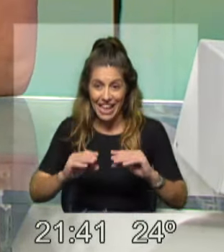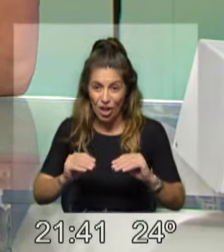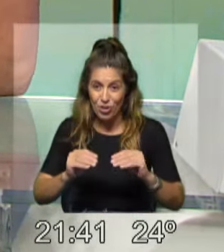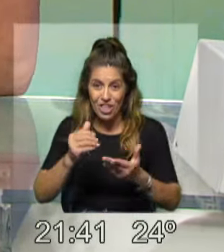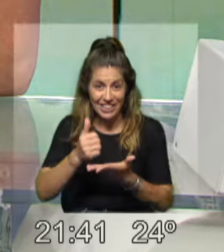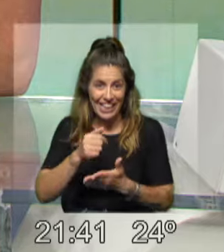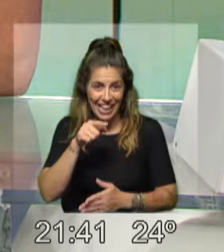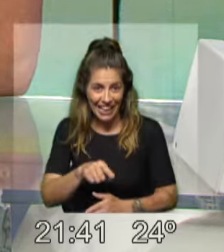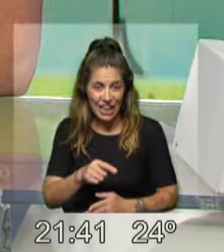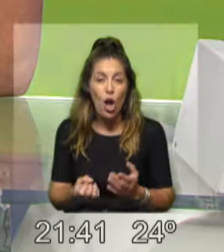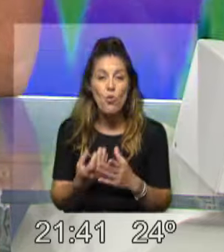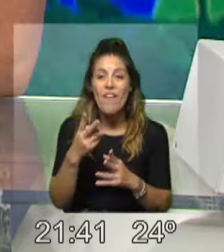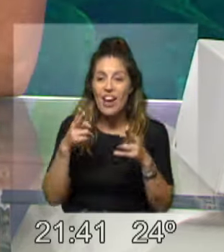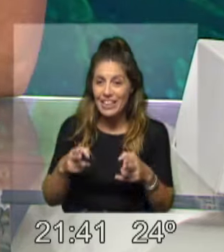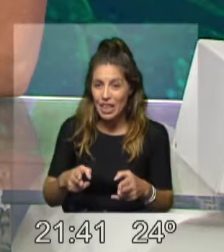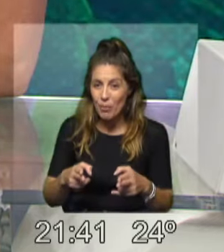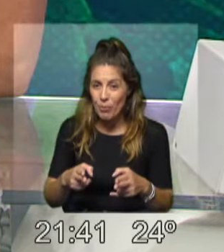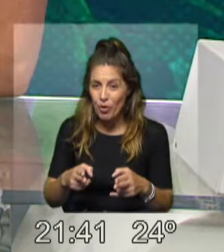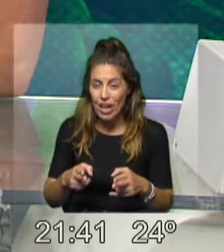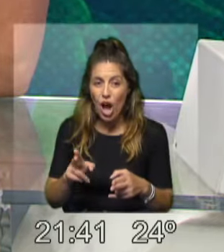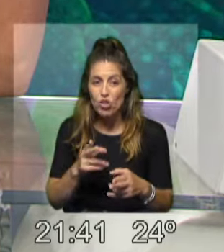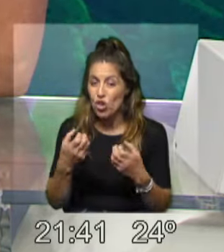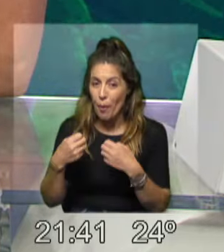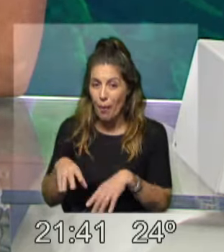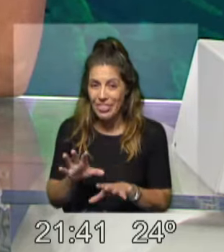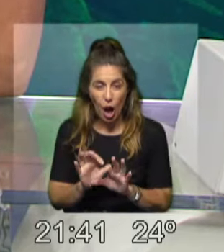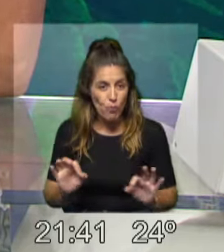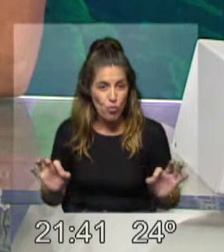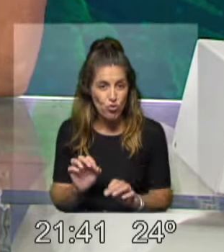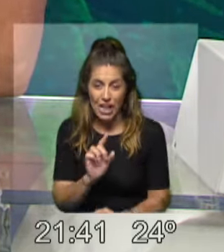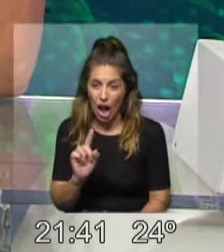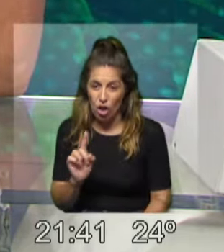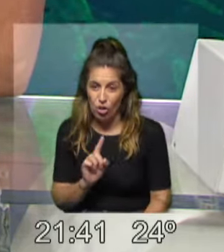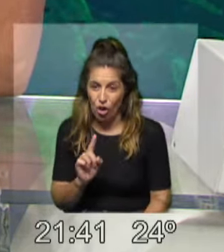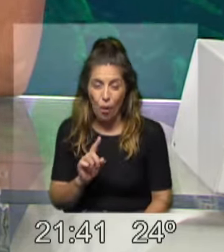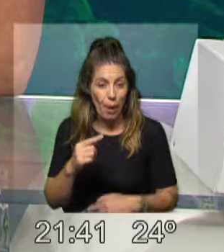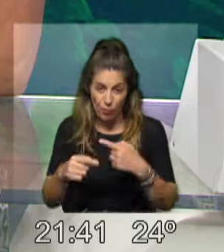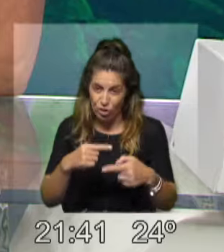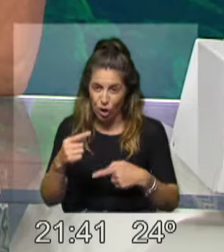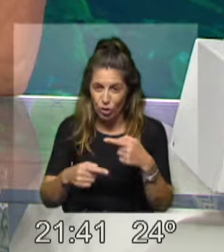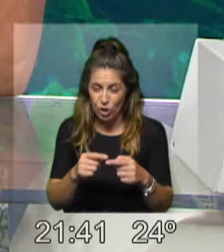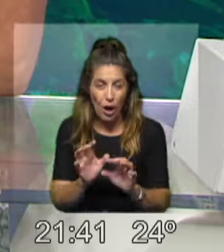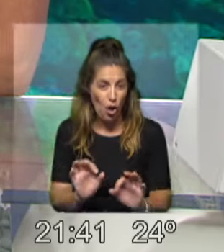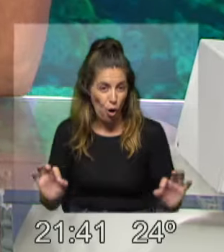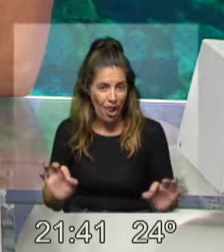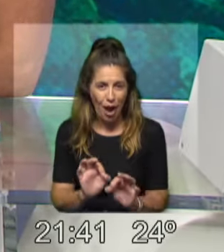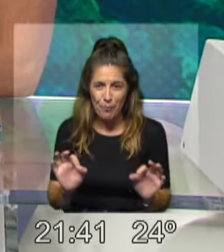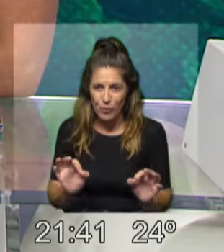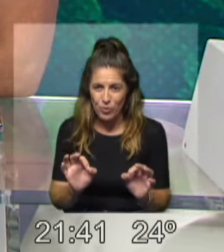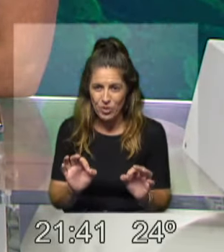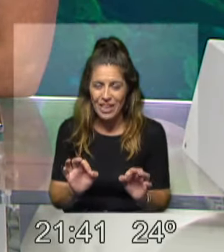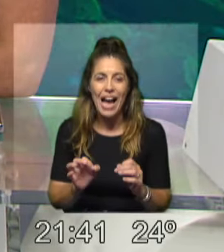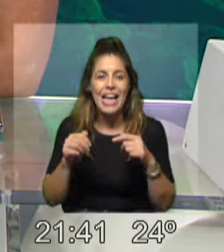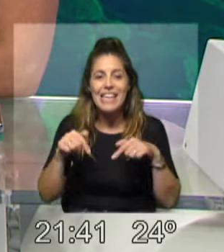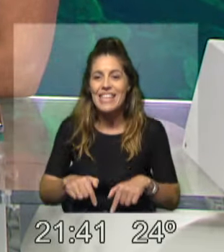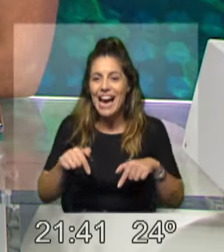Perfecto. Y aunque se viene una nueva temporada, nosotros no vamos a abandonar la música. Por supuesto que no. No lo hemos hecho y no lo vamos a hacer en el futuro. Vamos a seguir con un pie. Y